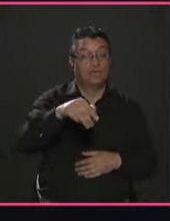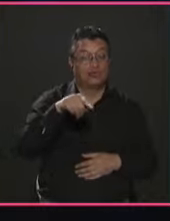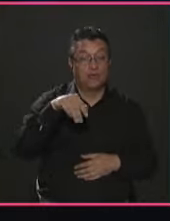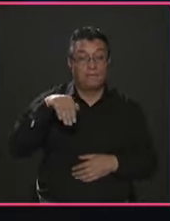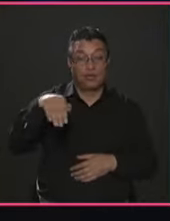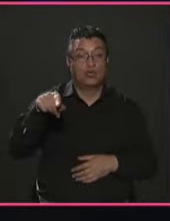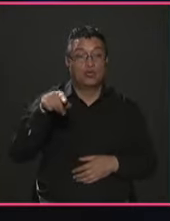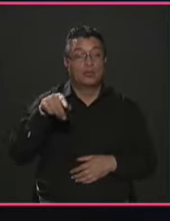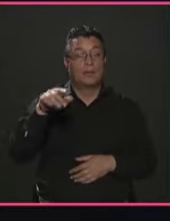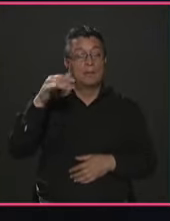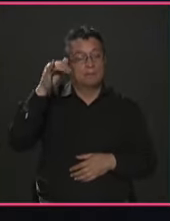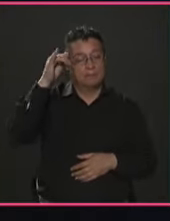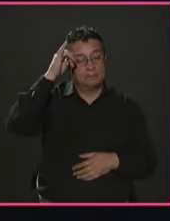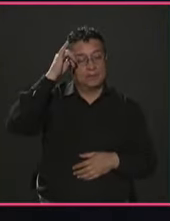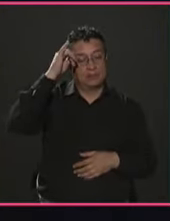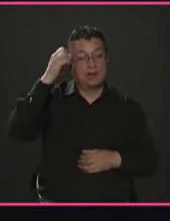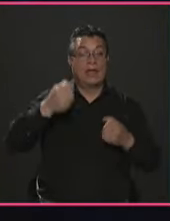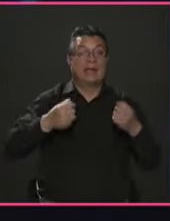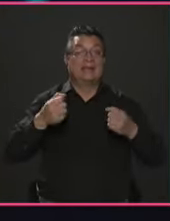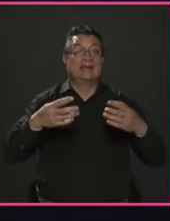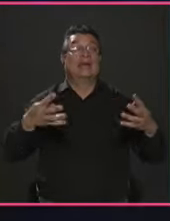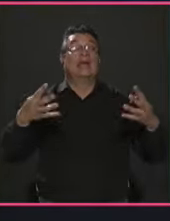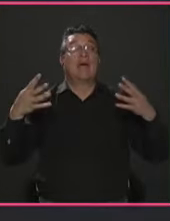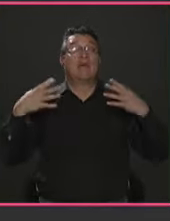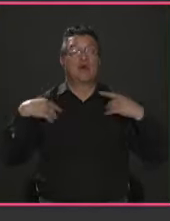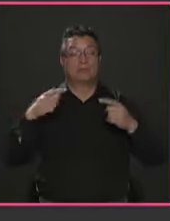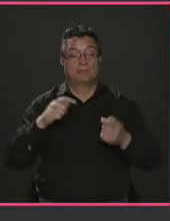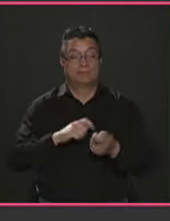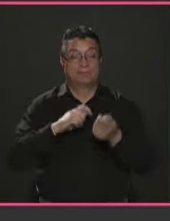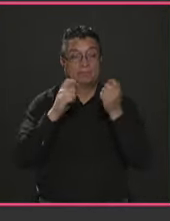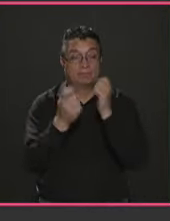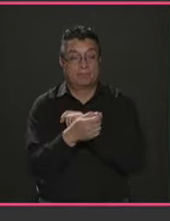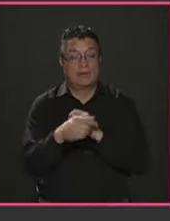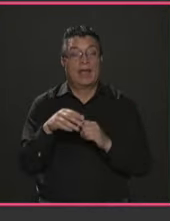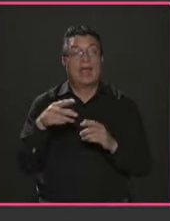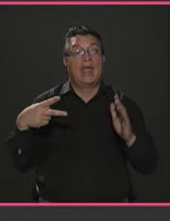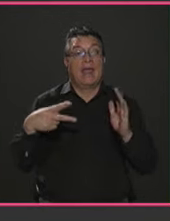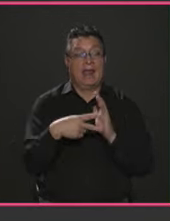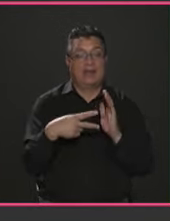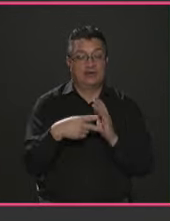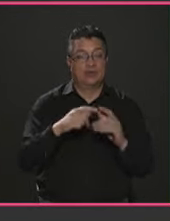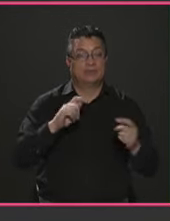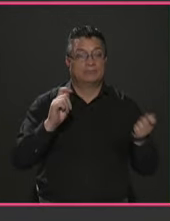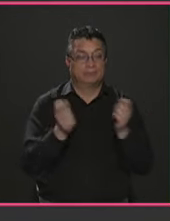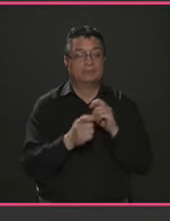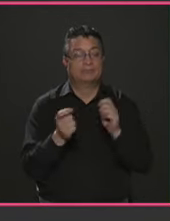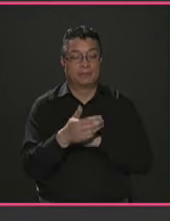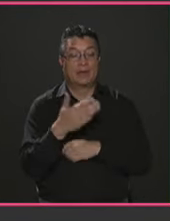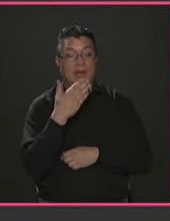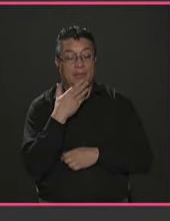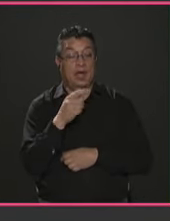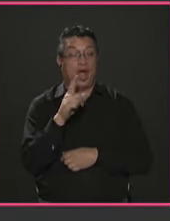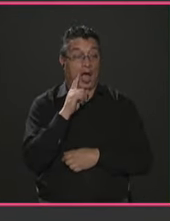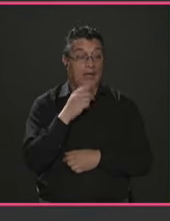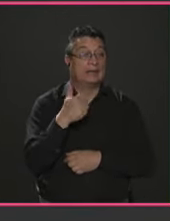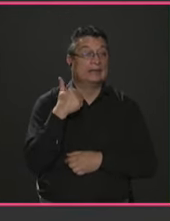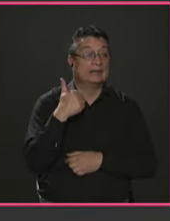eh Perdón camiones que están siendo reemplazados por eléctricos Y tenemos